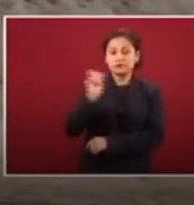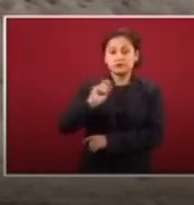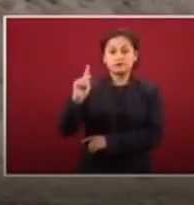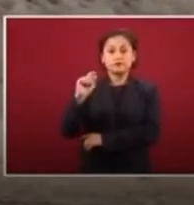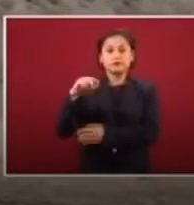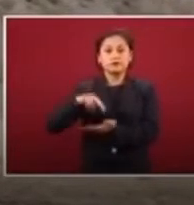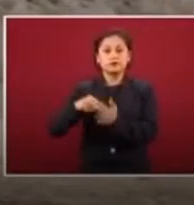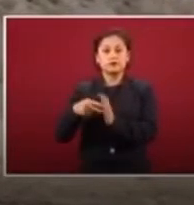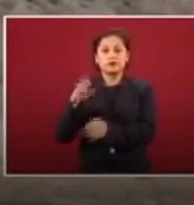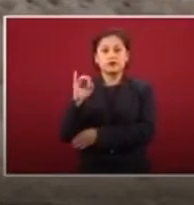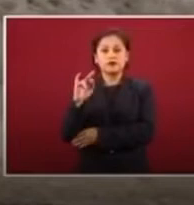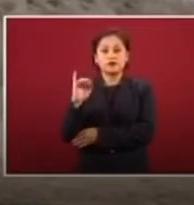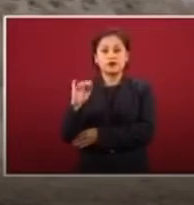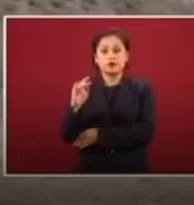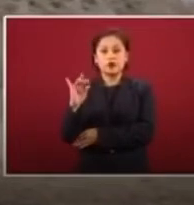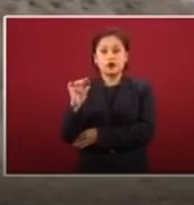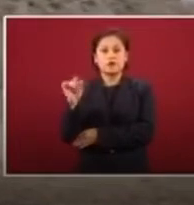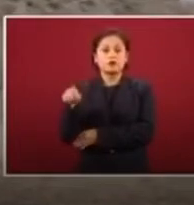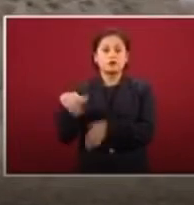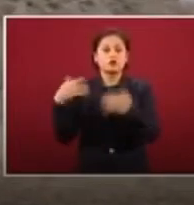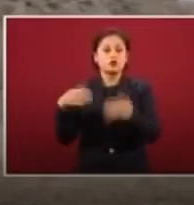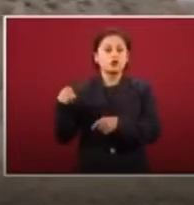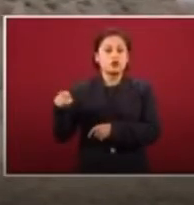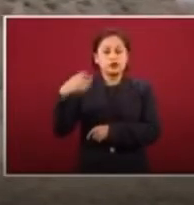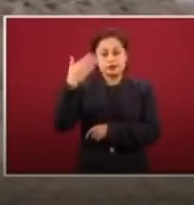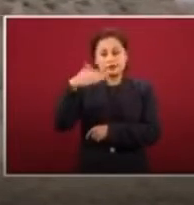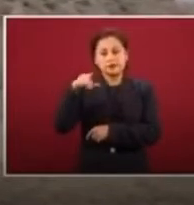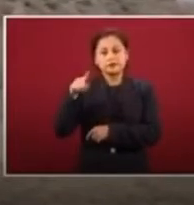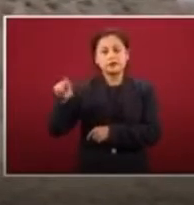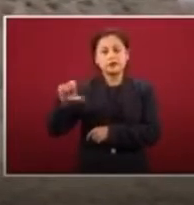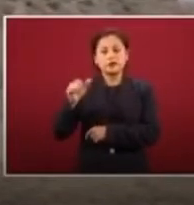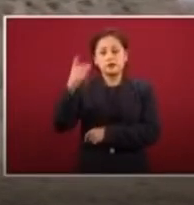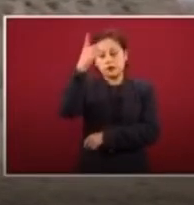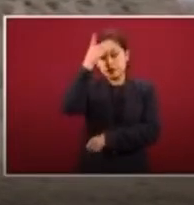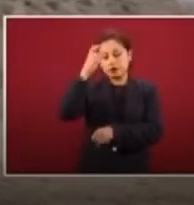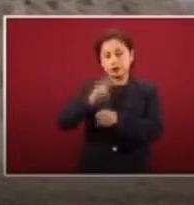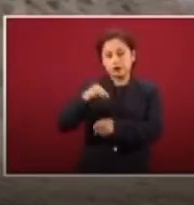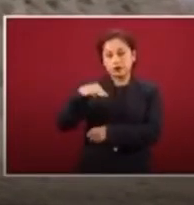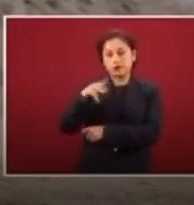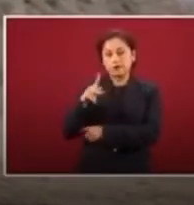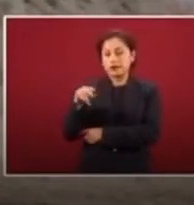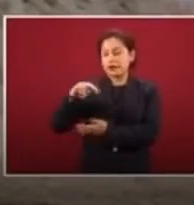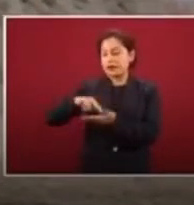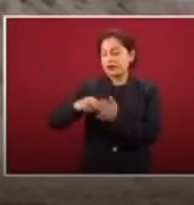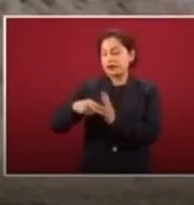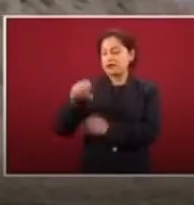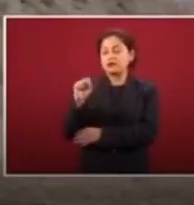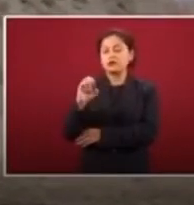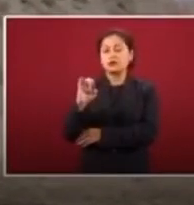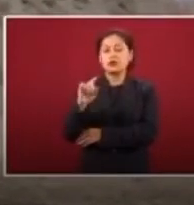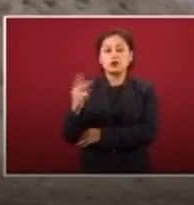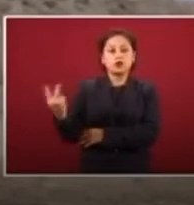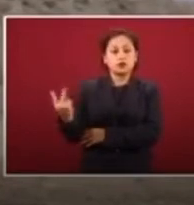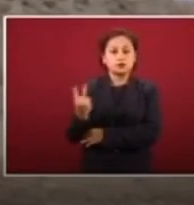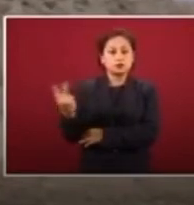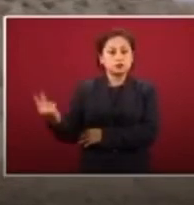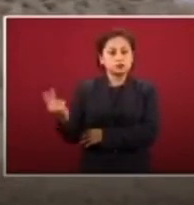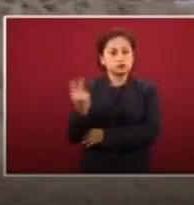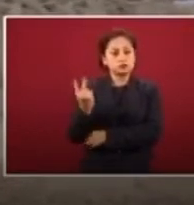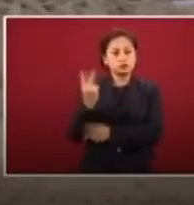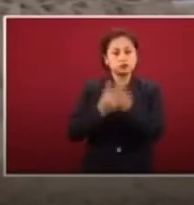Felipe Ocampo Torrea, que hoy nos acompaña junto con el director del IMP, el ingeniero Osorio. Ya estamos en las